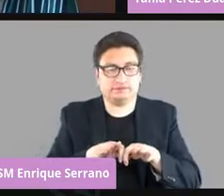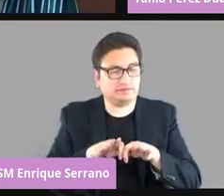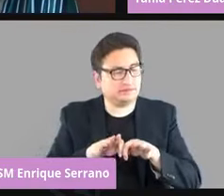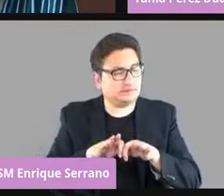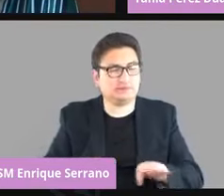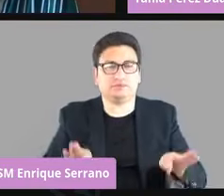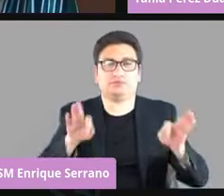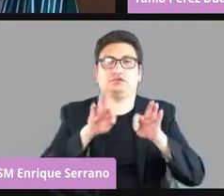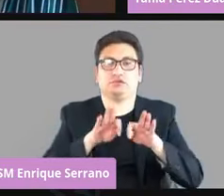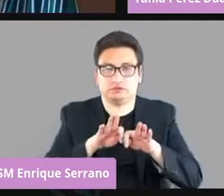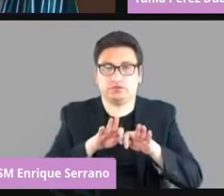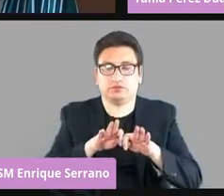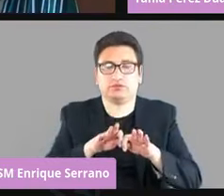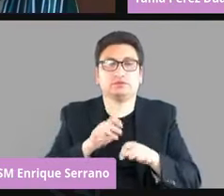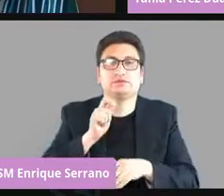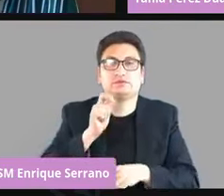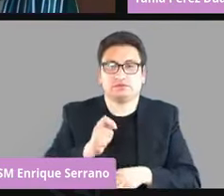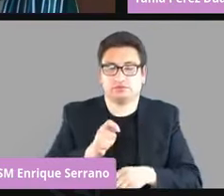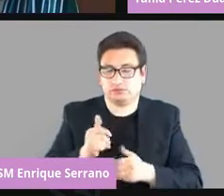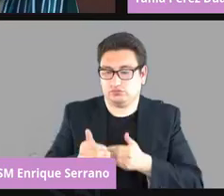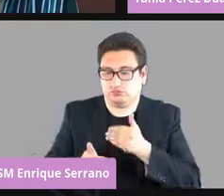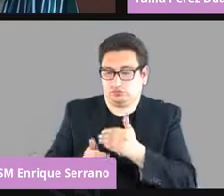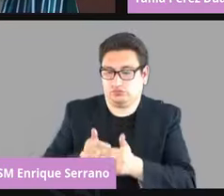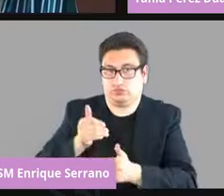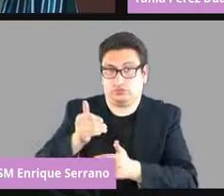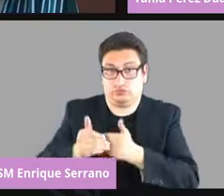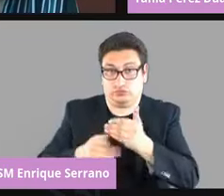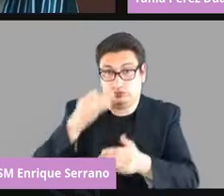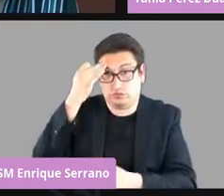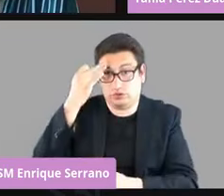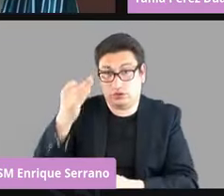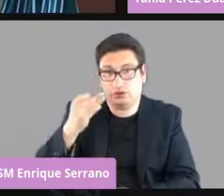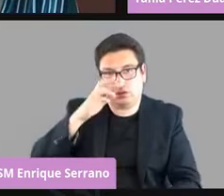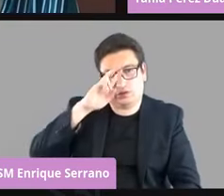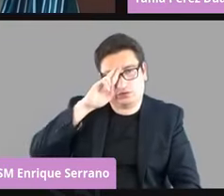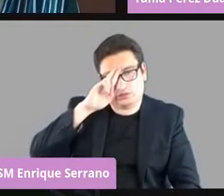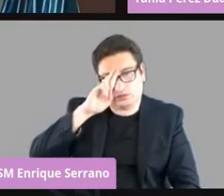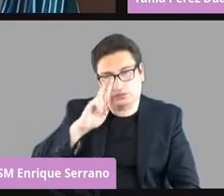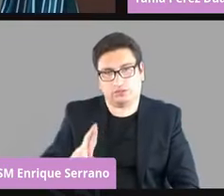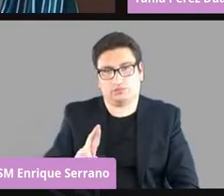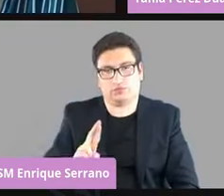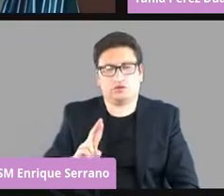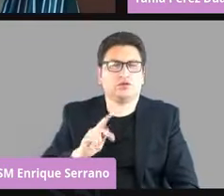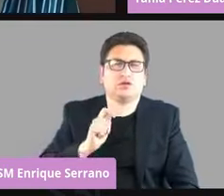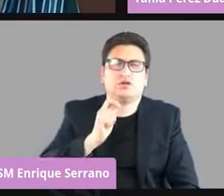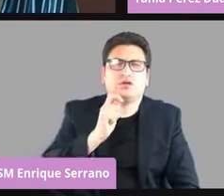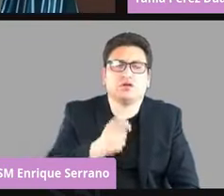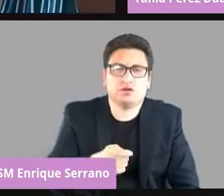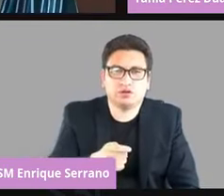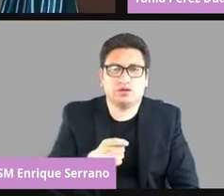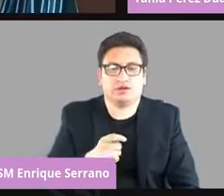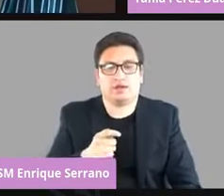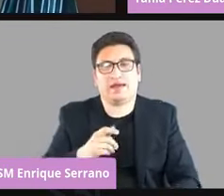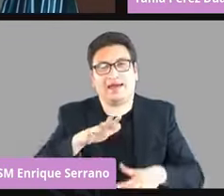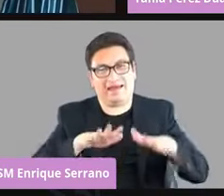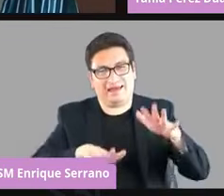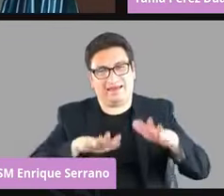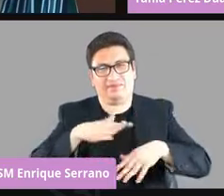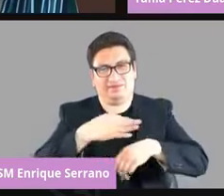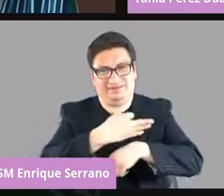importante respetar el proceso. Y cuando hablo de respetar el proceso es que a veces la